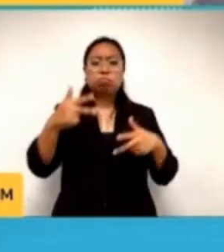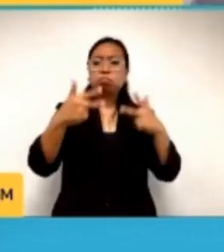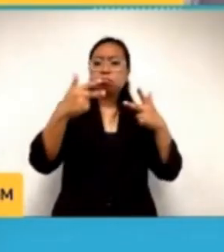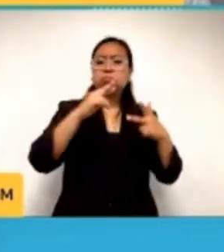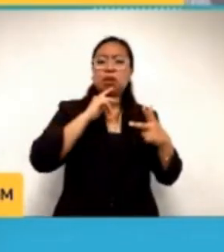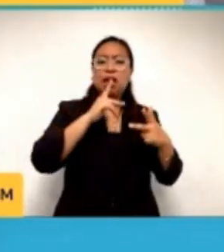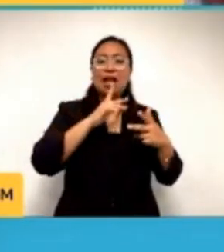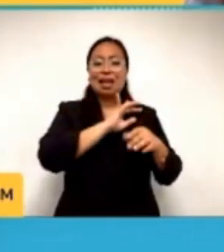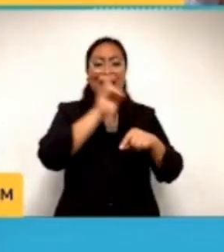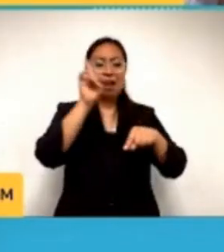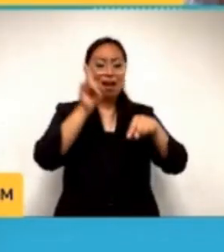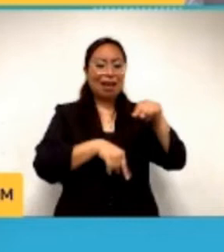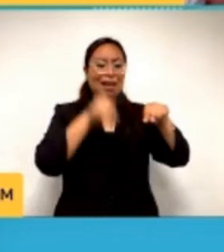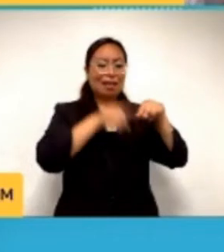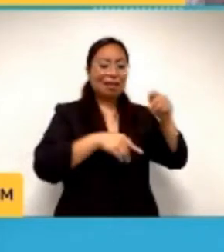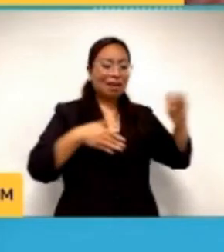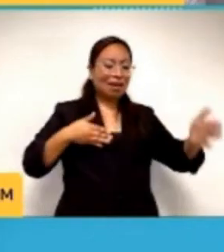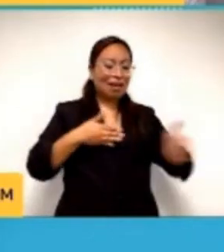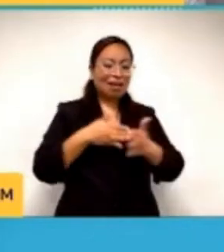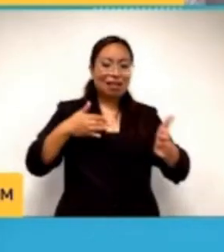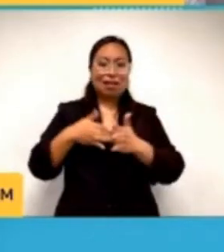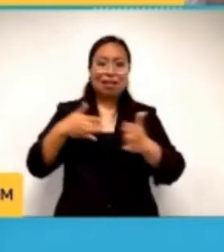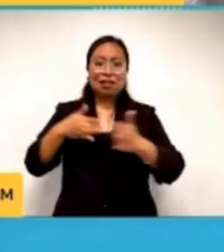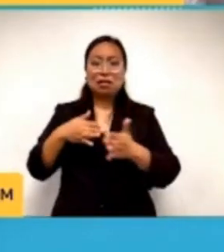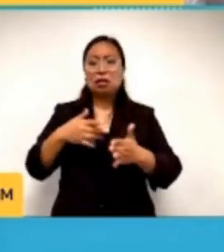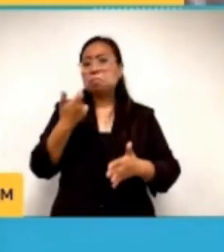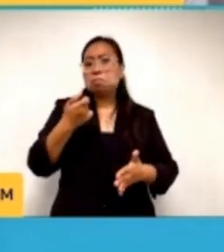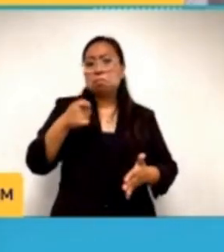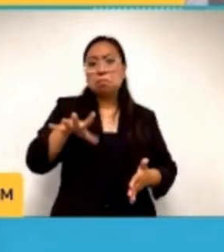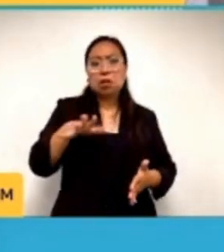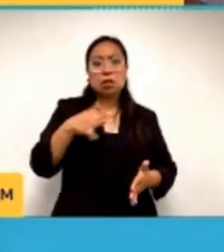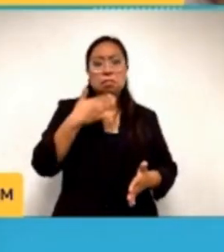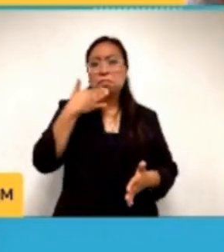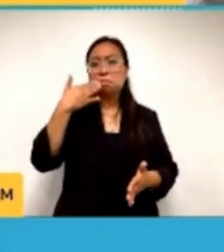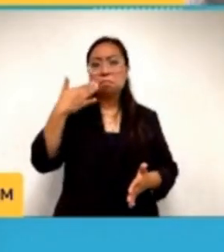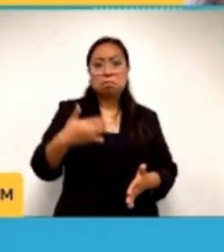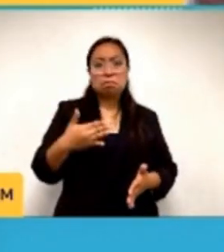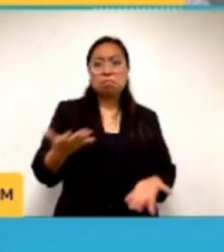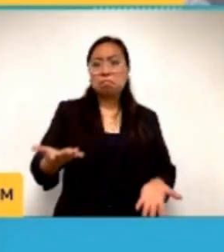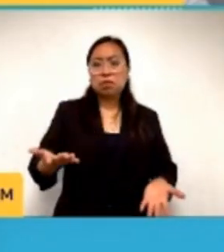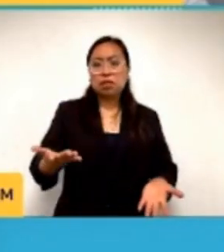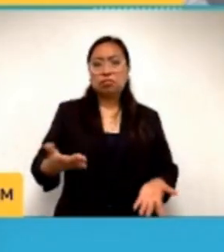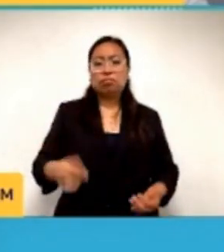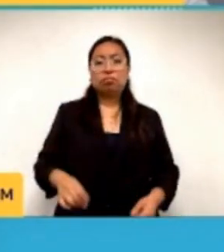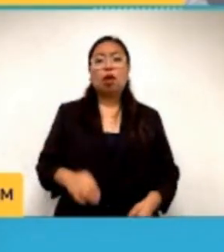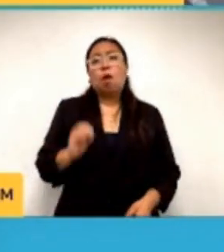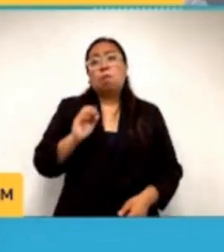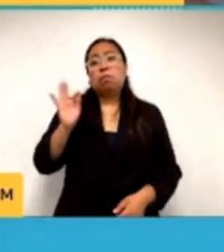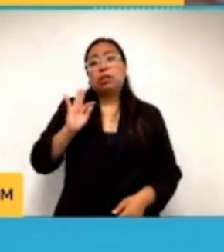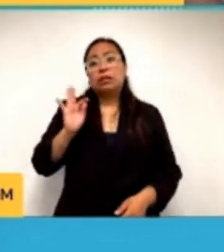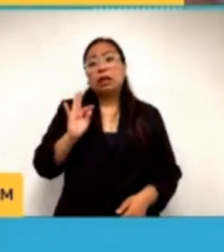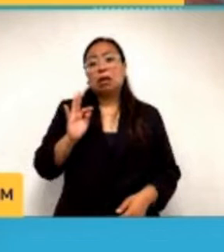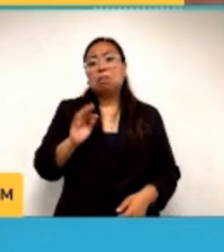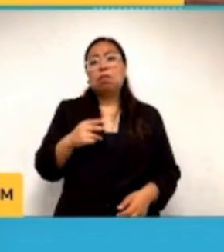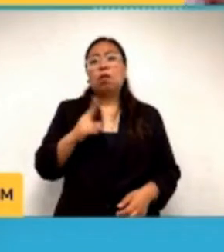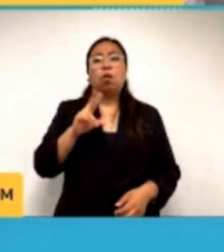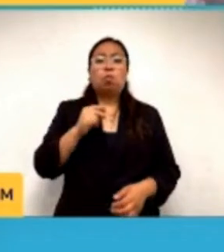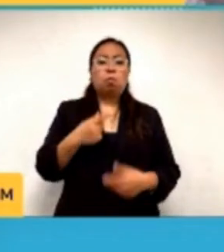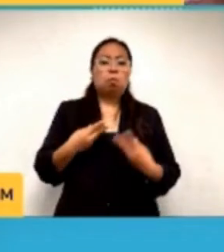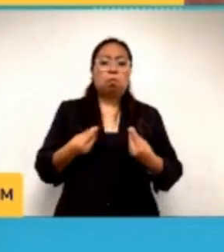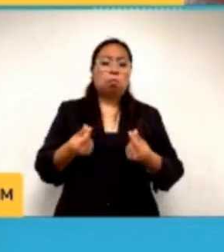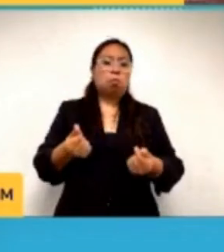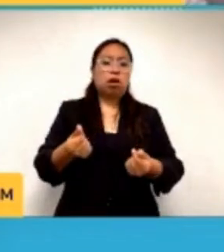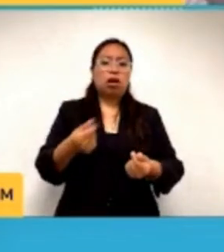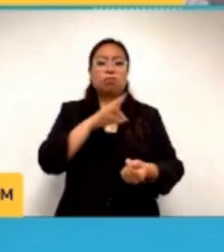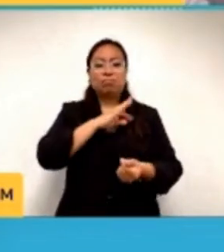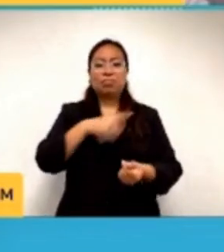derribar fronteras y con muy bajo presupuesto poder, o casi nada de presupuesto, poder generar